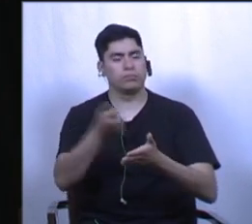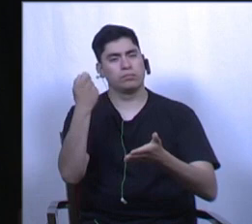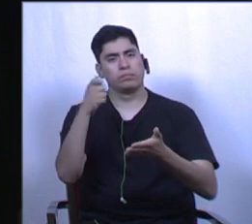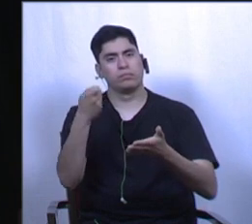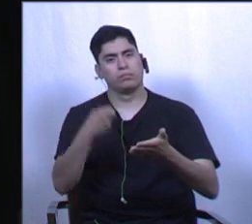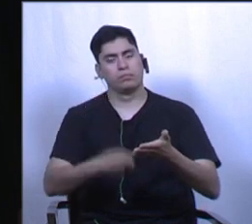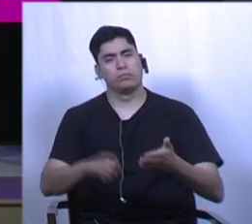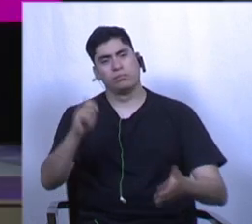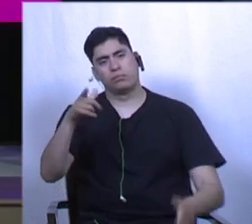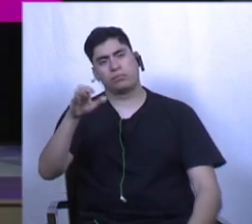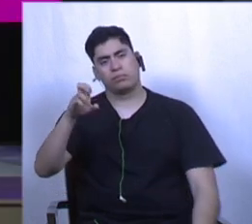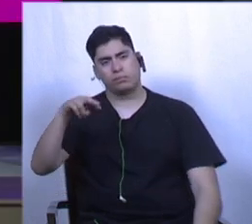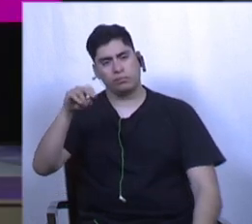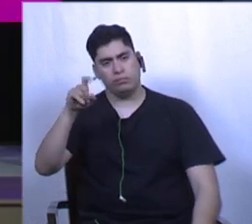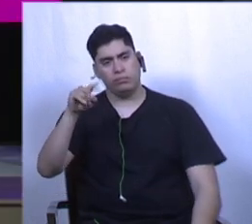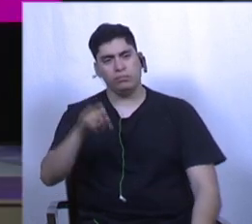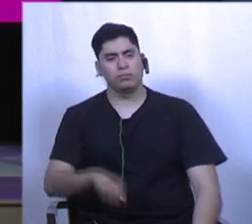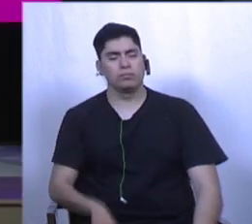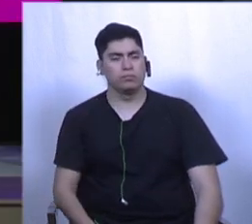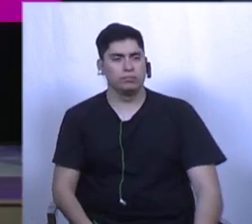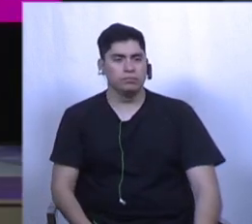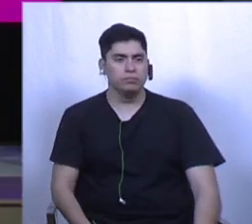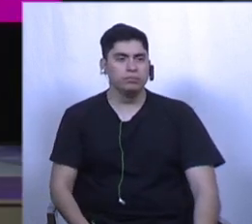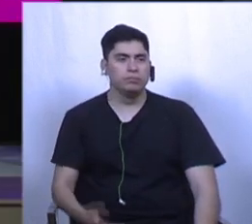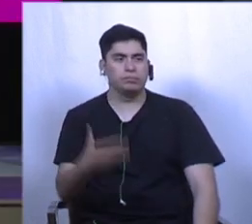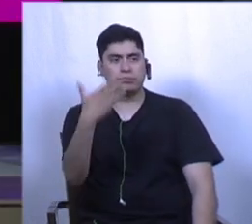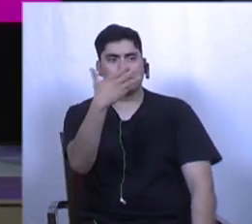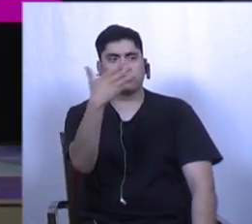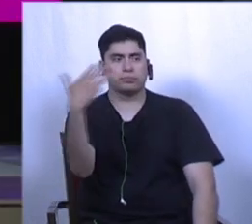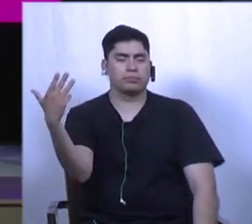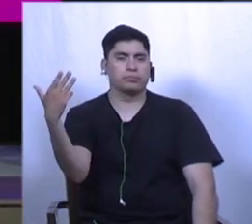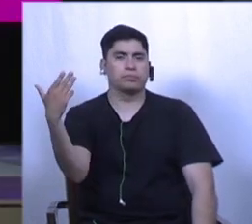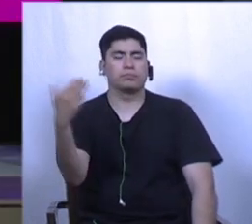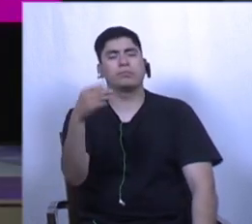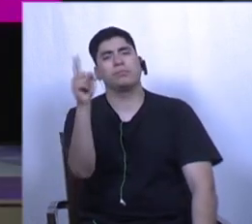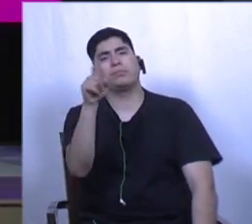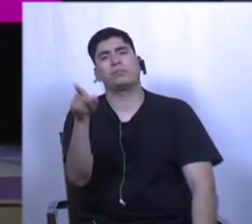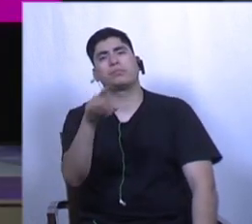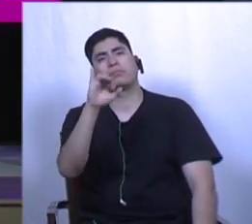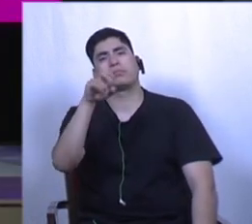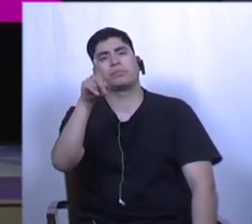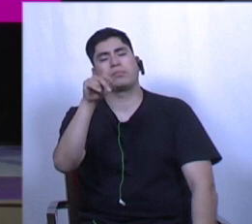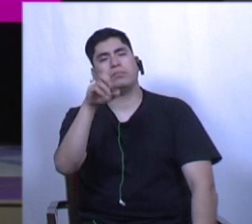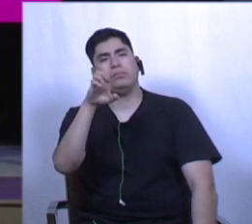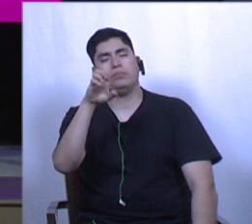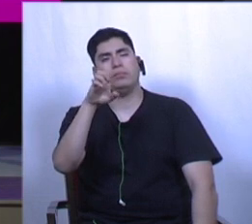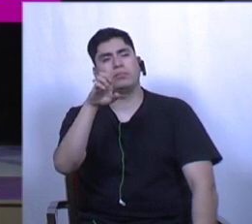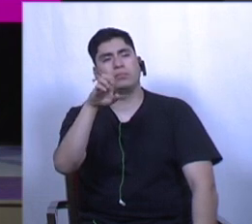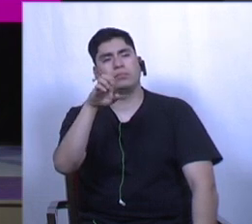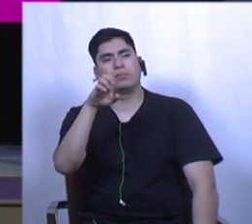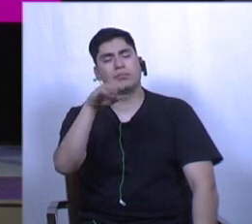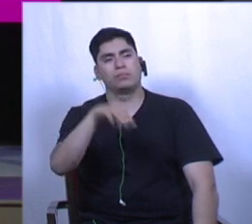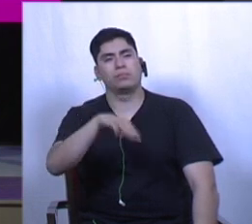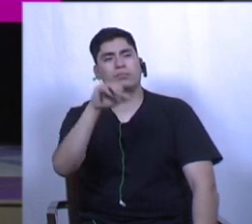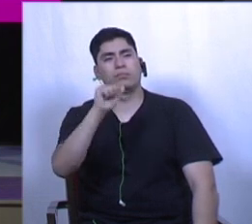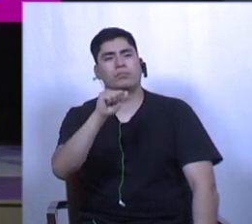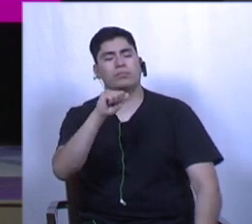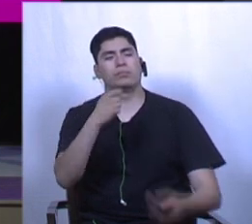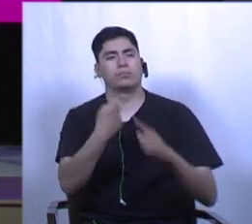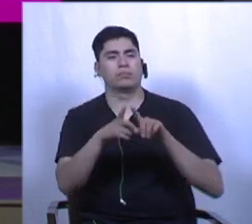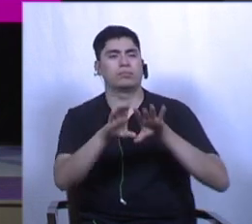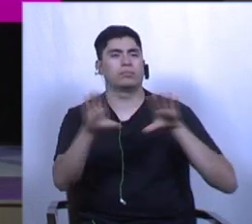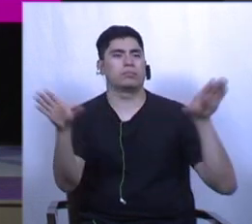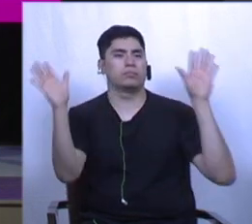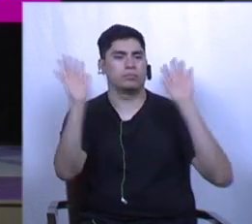humanos, pasamos por alto el 99% del sistema, que en su mayoría son genes microbiales que tienen distintas